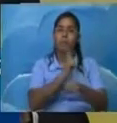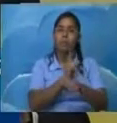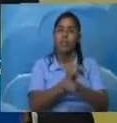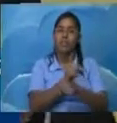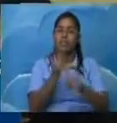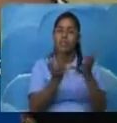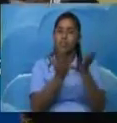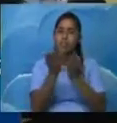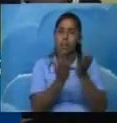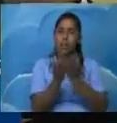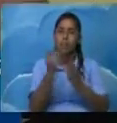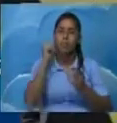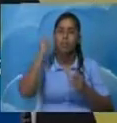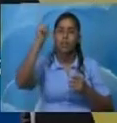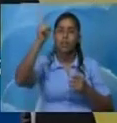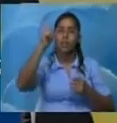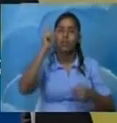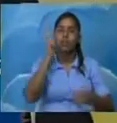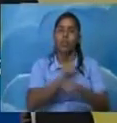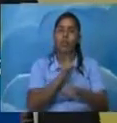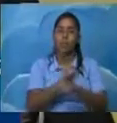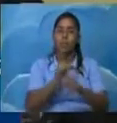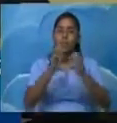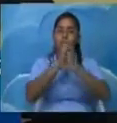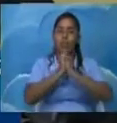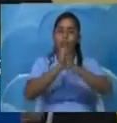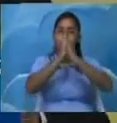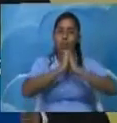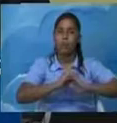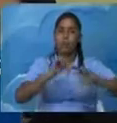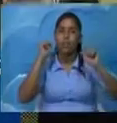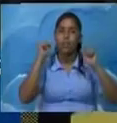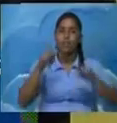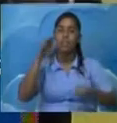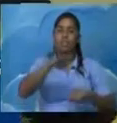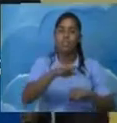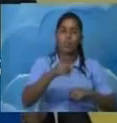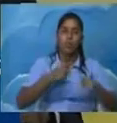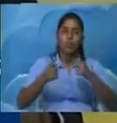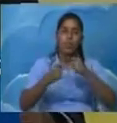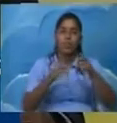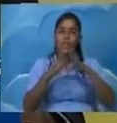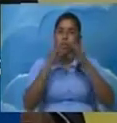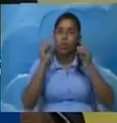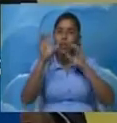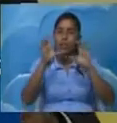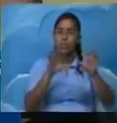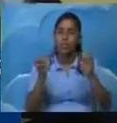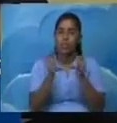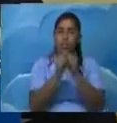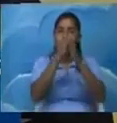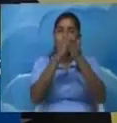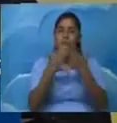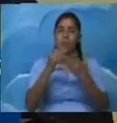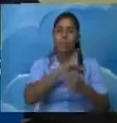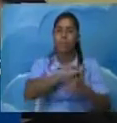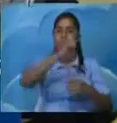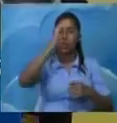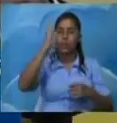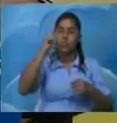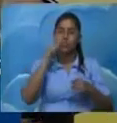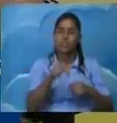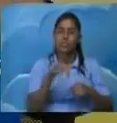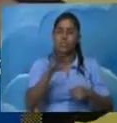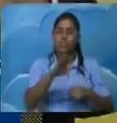solamente servimos y a Él solamente adoramos. Y desde aquí estamos dominando a las naciones con la palabra de Dios. Desde acá está saliendo